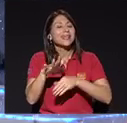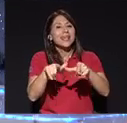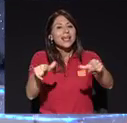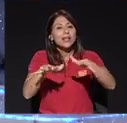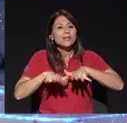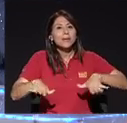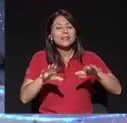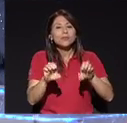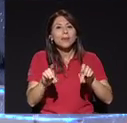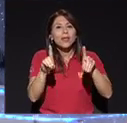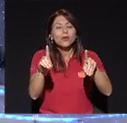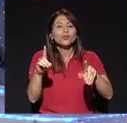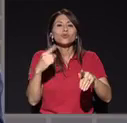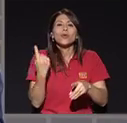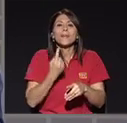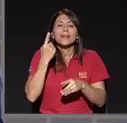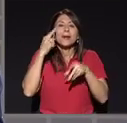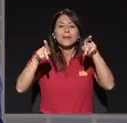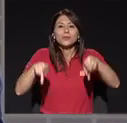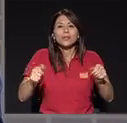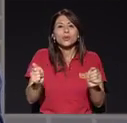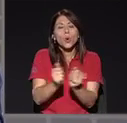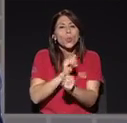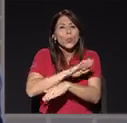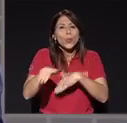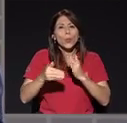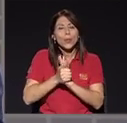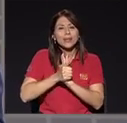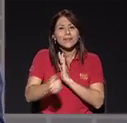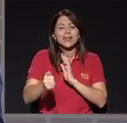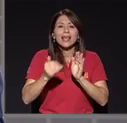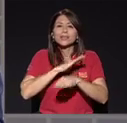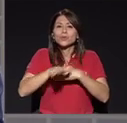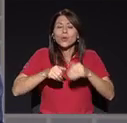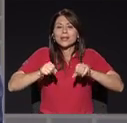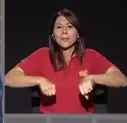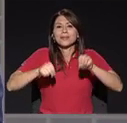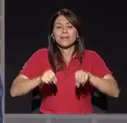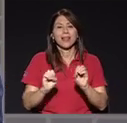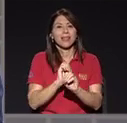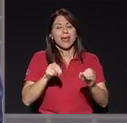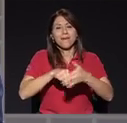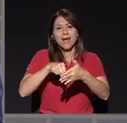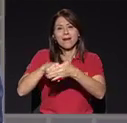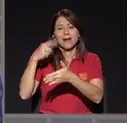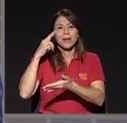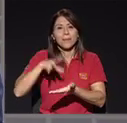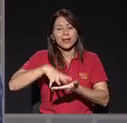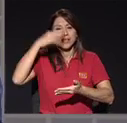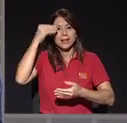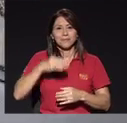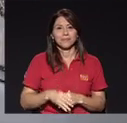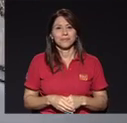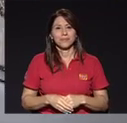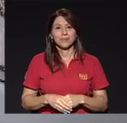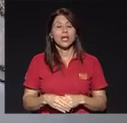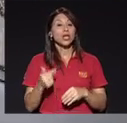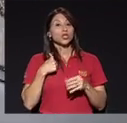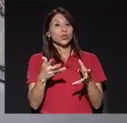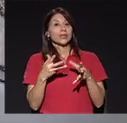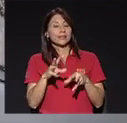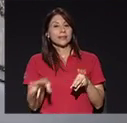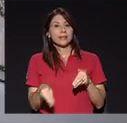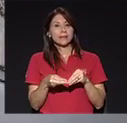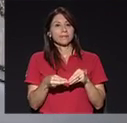únicamente para las personas que tienen todas las habilidades y todas las capacidades sin ningún tipo de barrera para aprender. Y yo quisiera agregar que